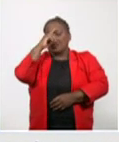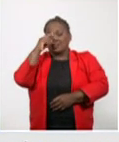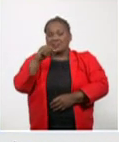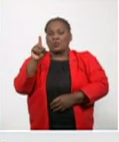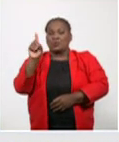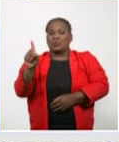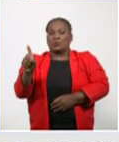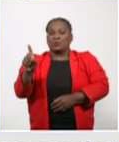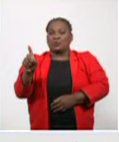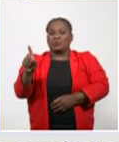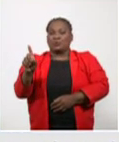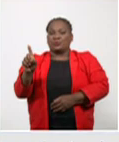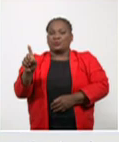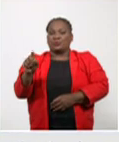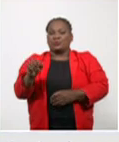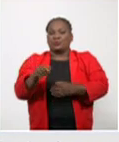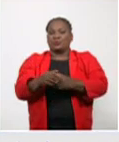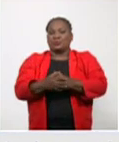autóctona.